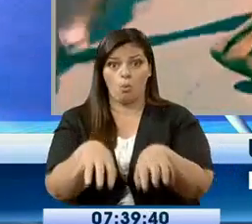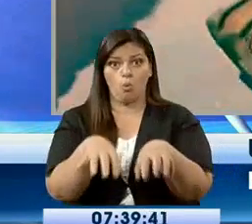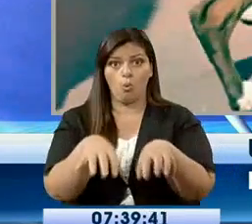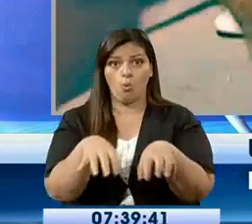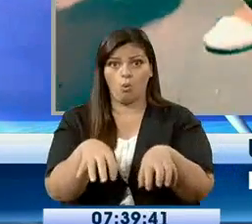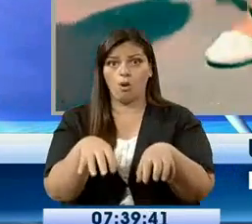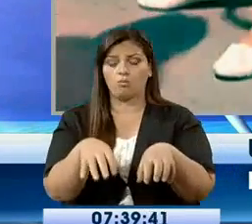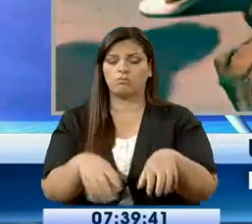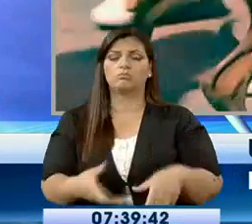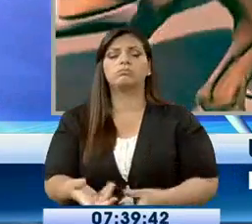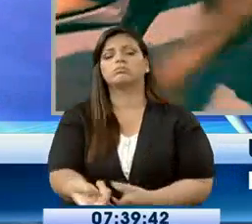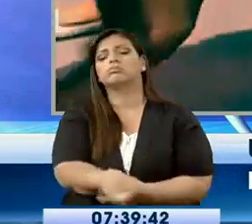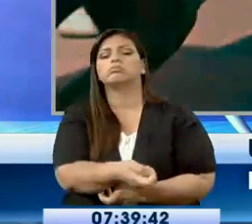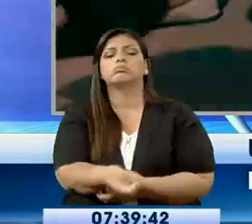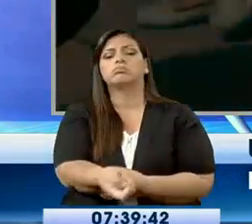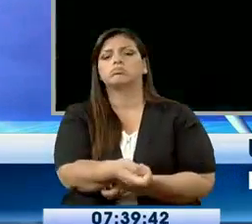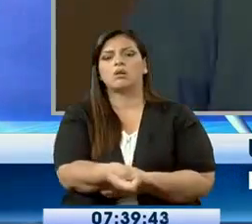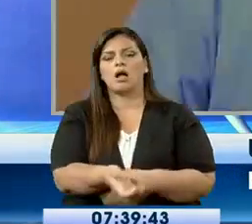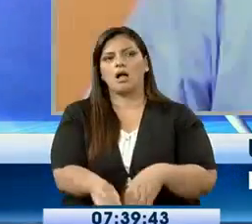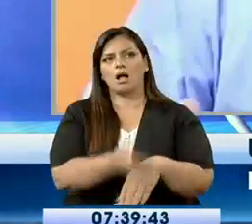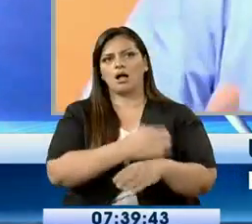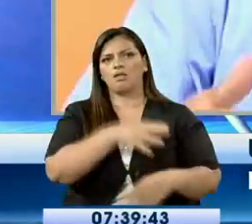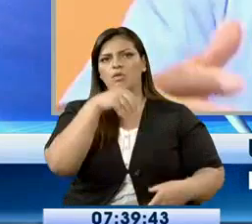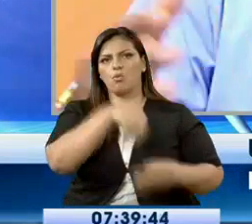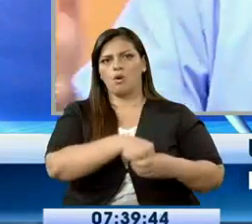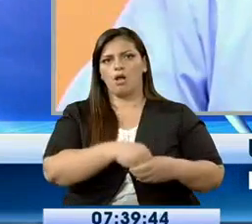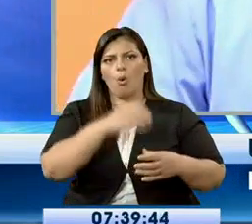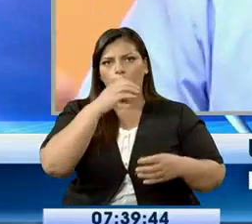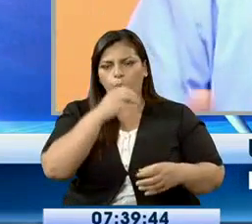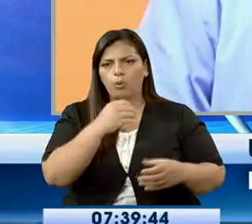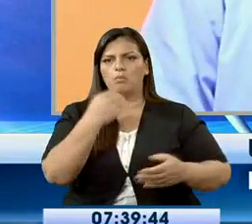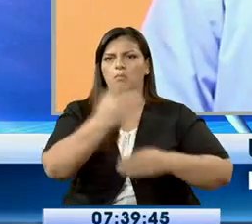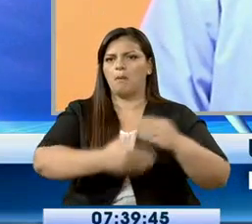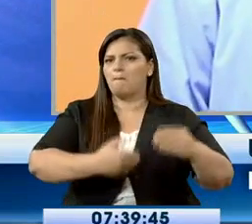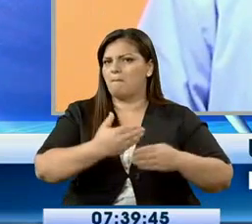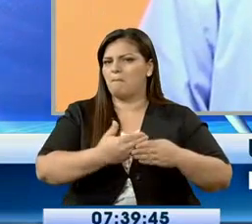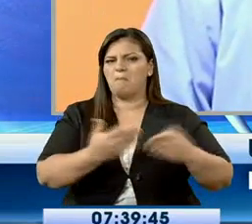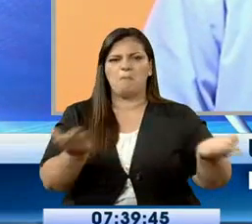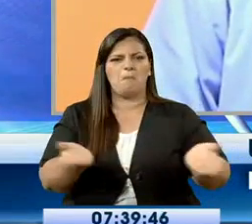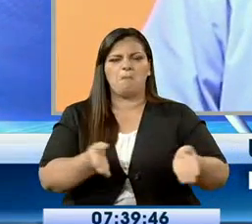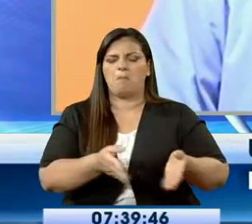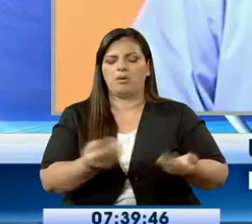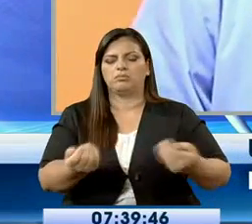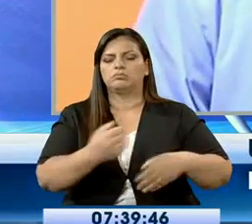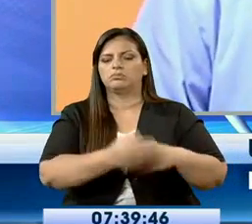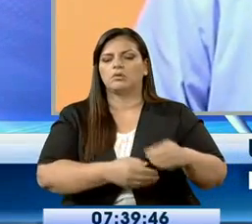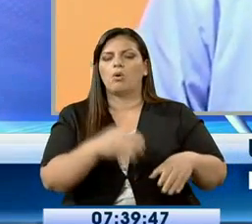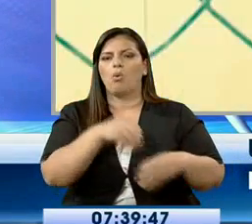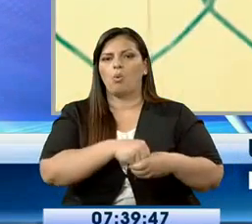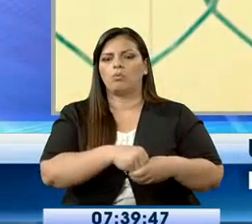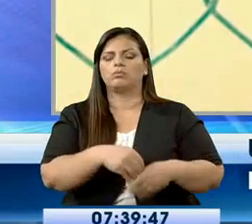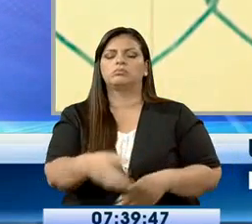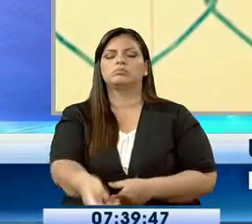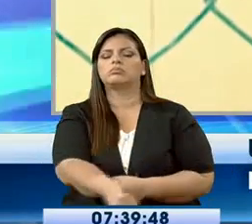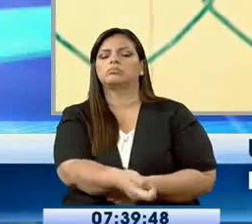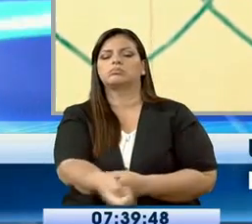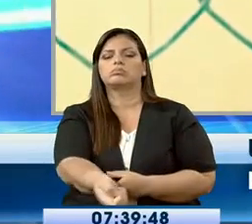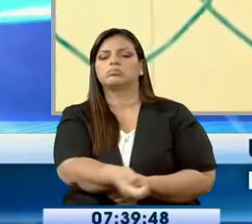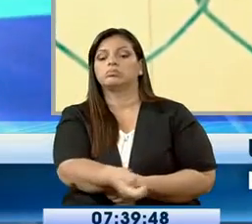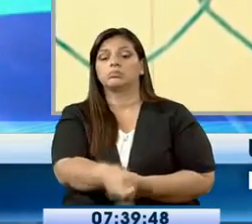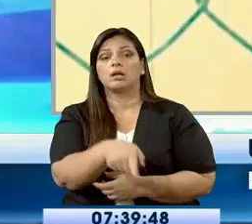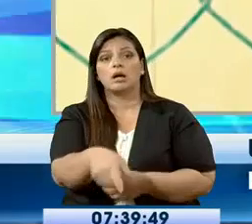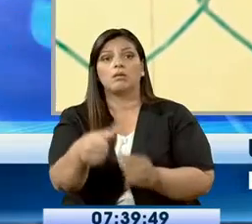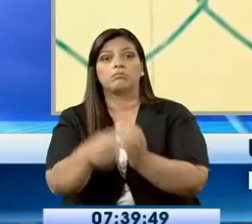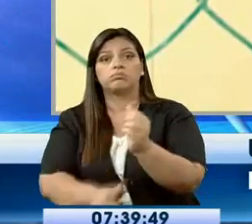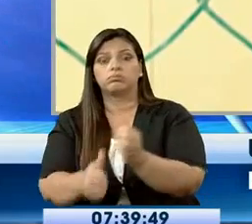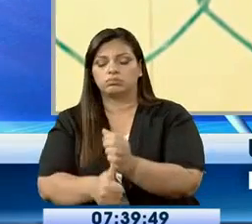papeles, sus servilletas, sus cosas. Además de que hay en otras partes del mundo multas draconianas. Ah, sí, cuando descuidas a un la animal cosa y haces es seria. Lo que te